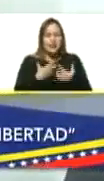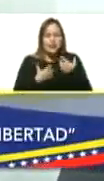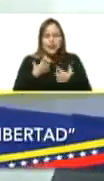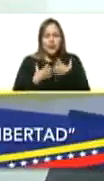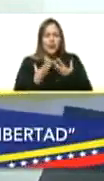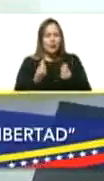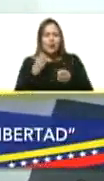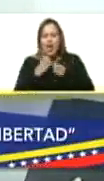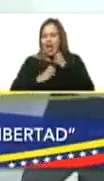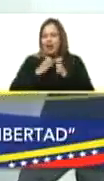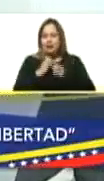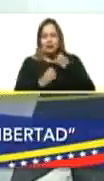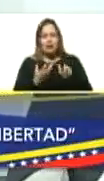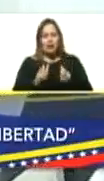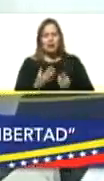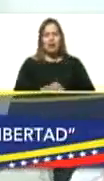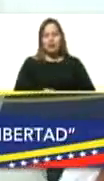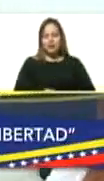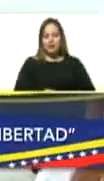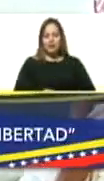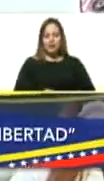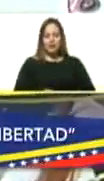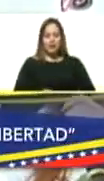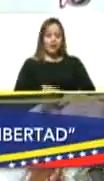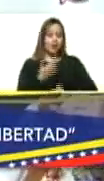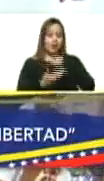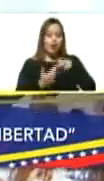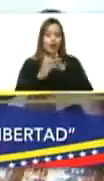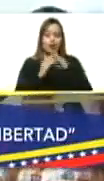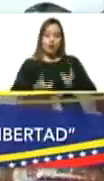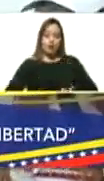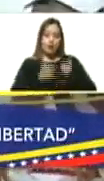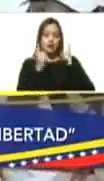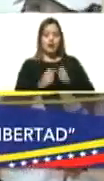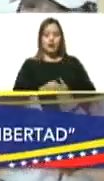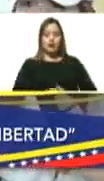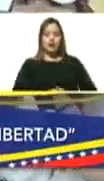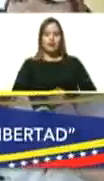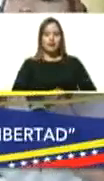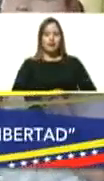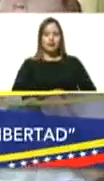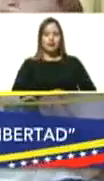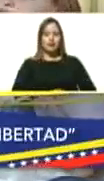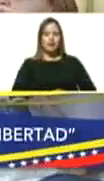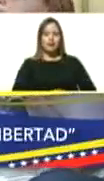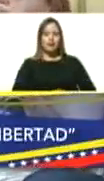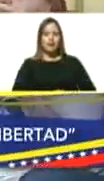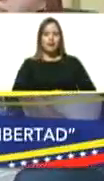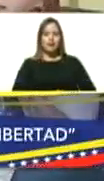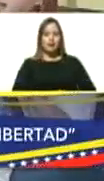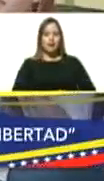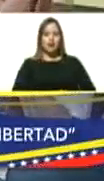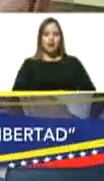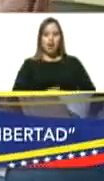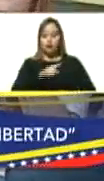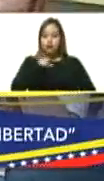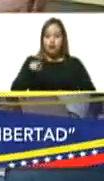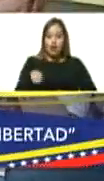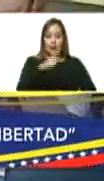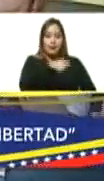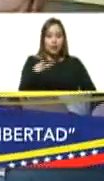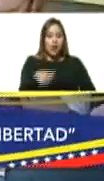muy emocionada. Y bueno, en Revolución todo es posible. Y aquellas personas que están en espera de